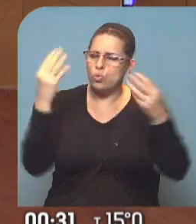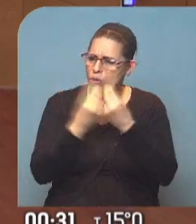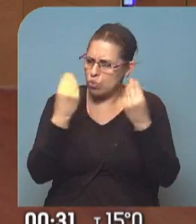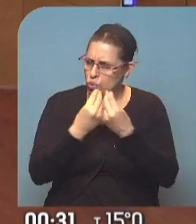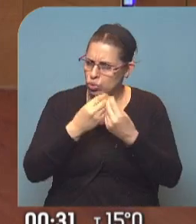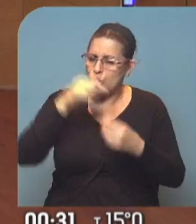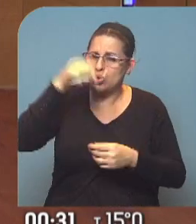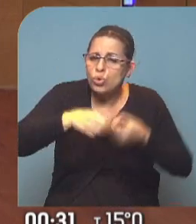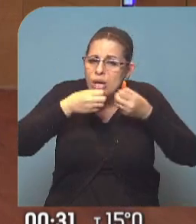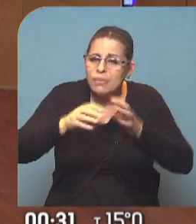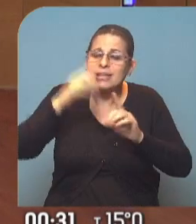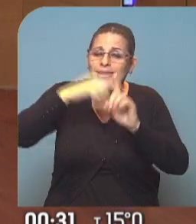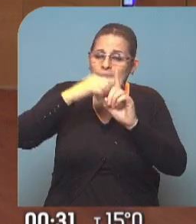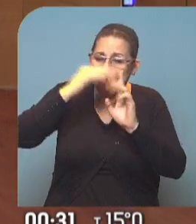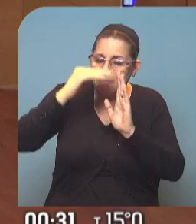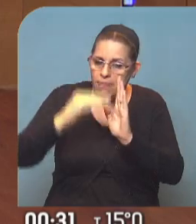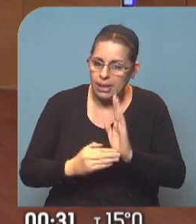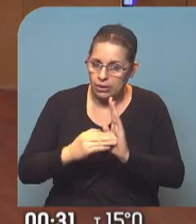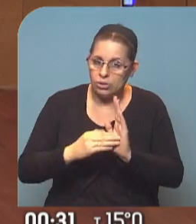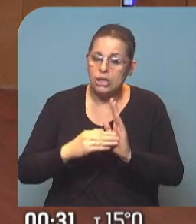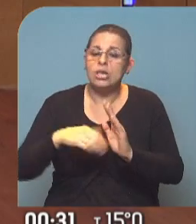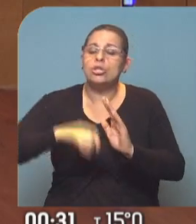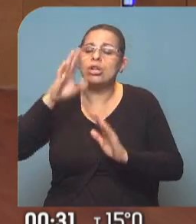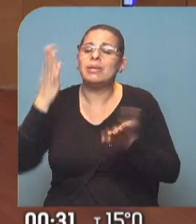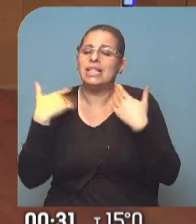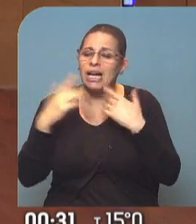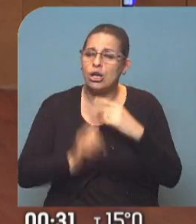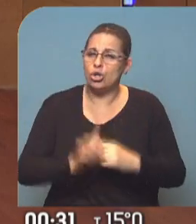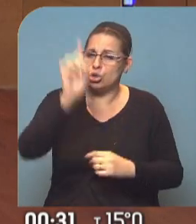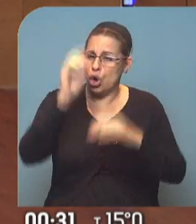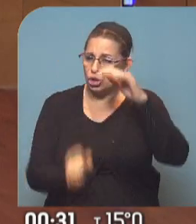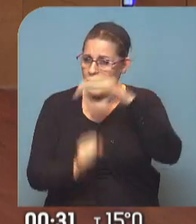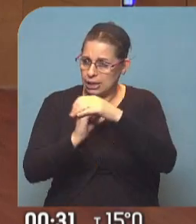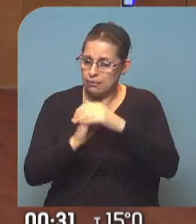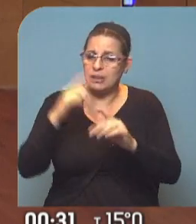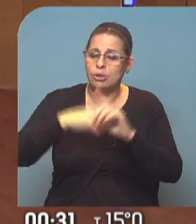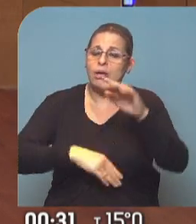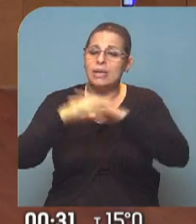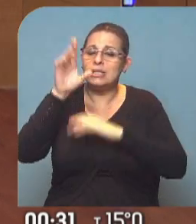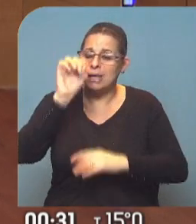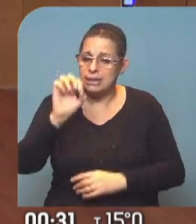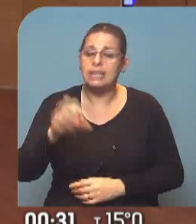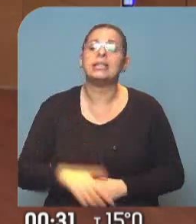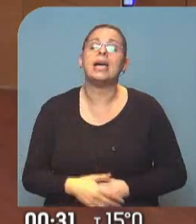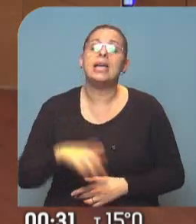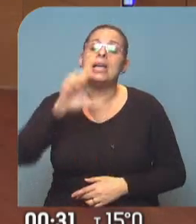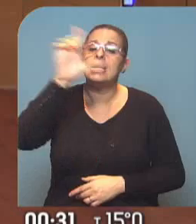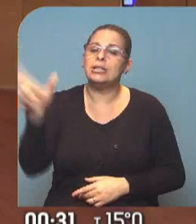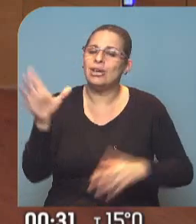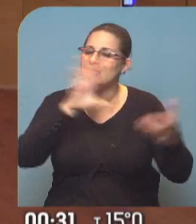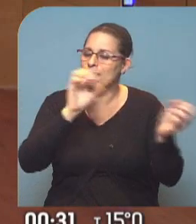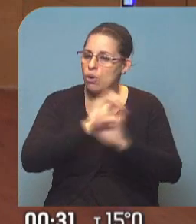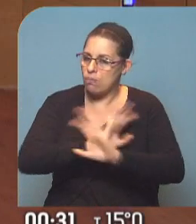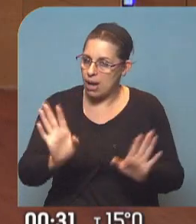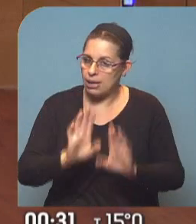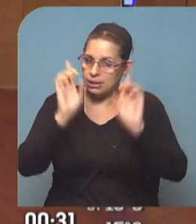Por el sur comenzará a descender la temperatura, solo se mantendrá caluroso el extremo norte con máximas de 30 grados. Y en el litoral, desmejoran las condiciones meteorológicas